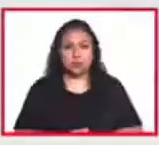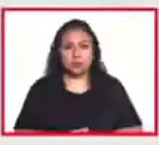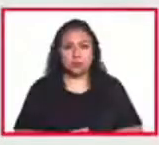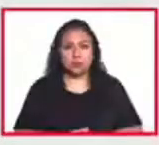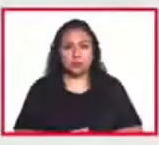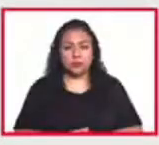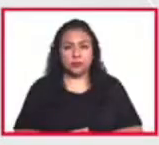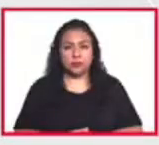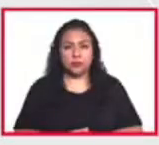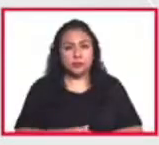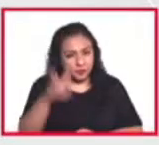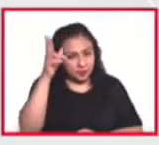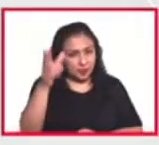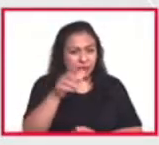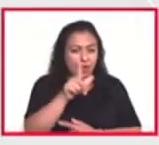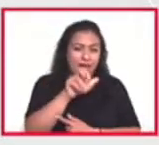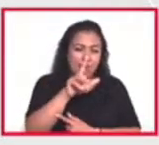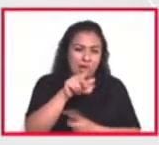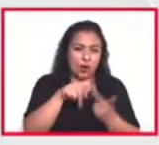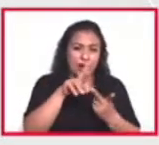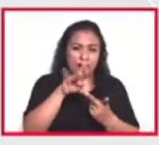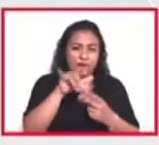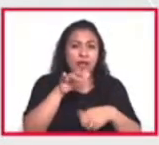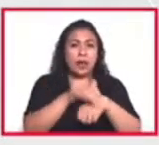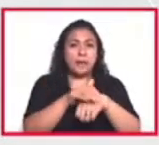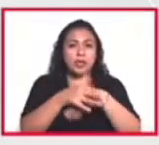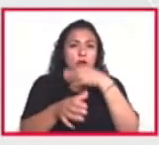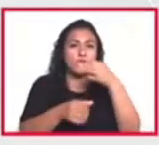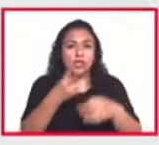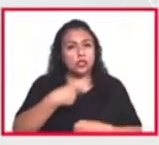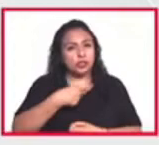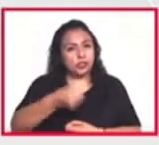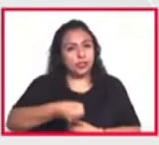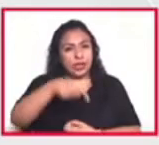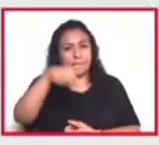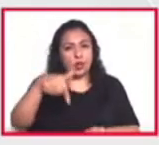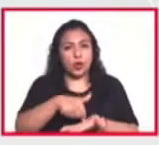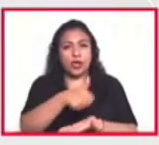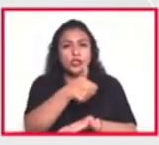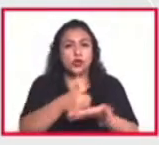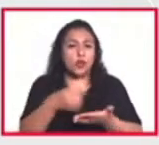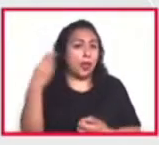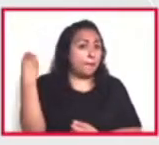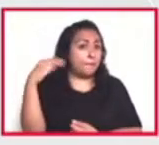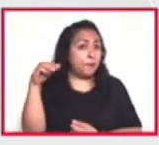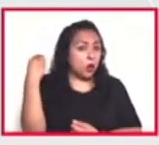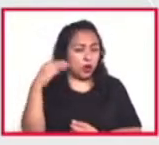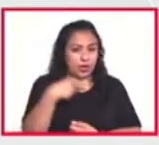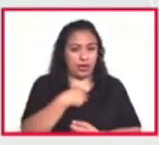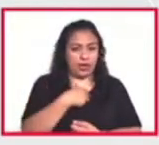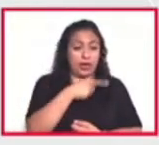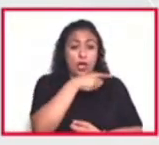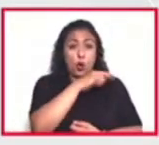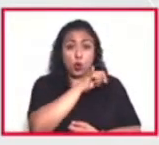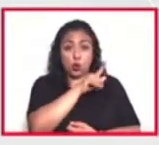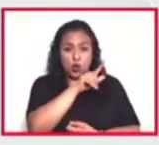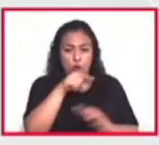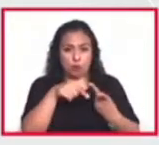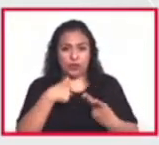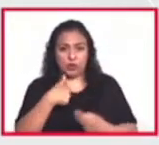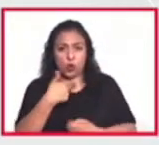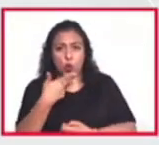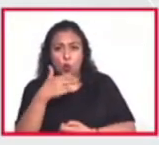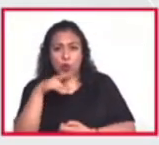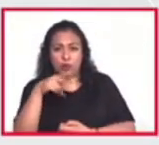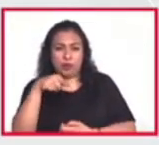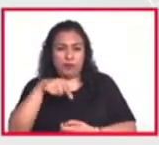¿Qué tal, Laura? ¿Qué tal, Rafael? ¿Qué tal, amigos de Noticias 22? Los saludamos desde la ciudad de Morelia, Julio López, Wemansin Rodríguez, en esto que es el